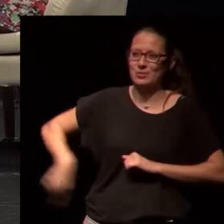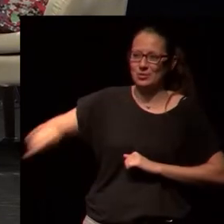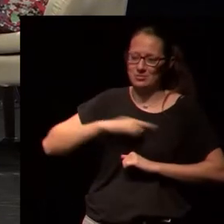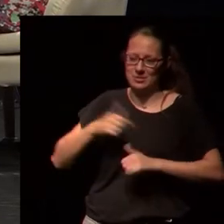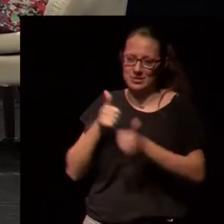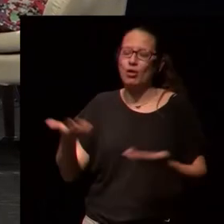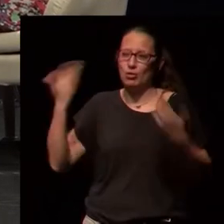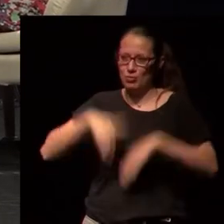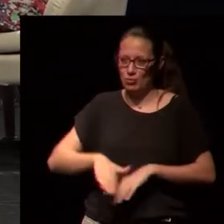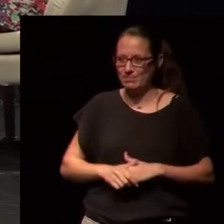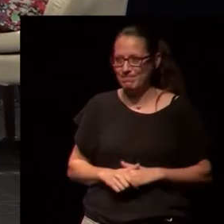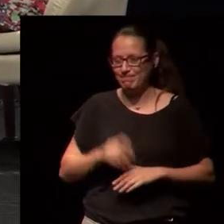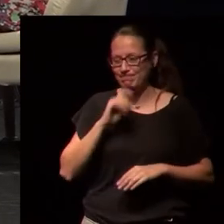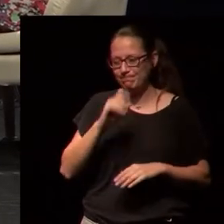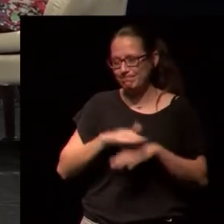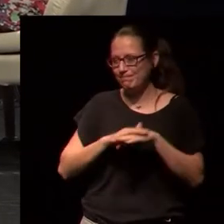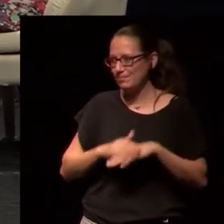ustedes la presentación.